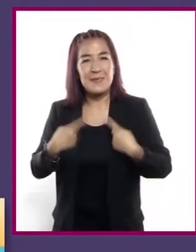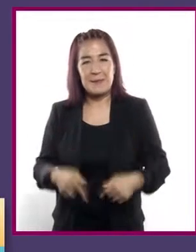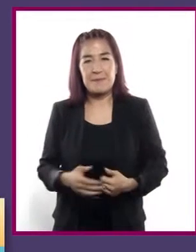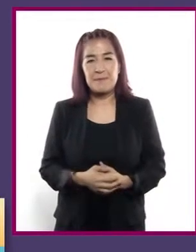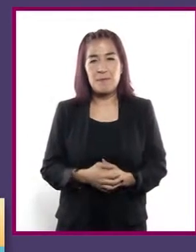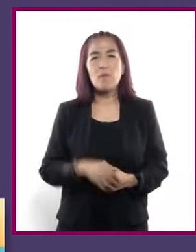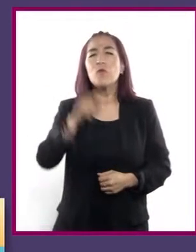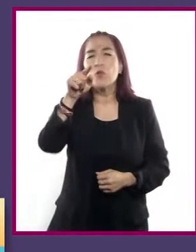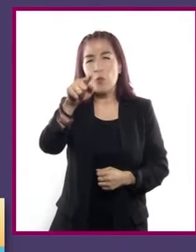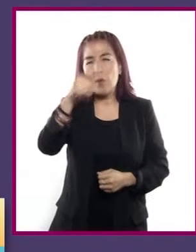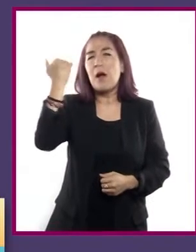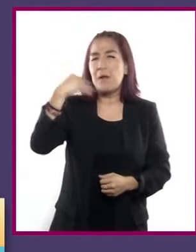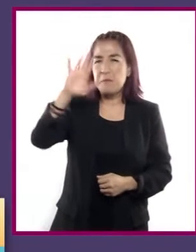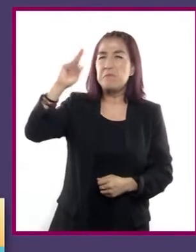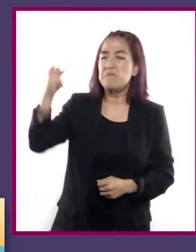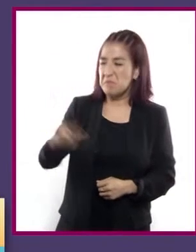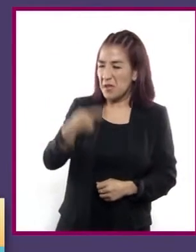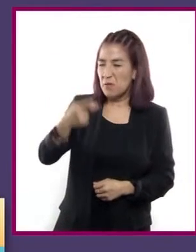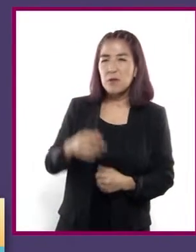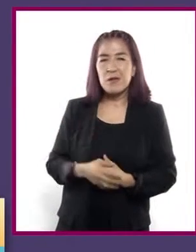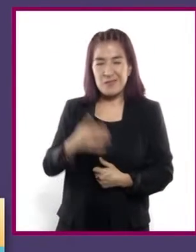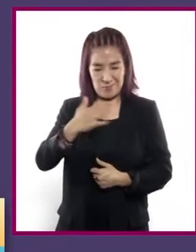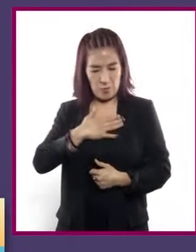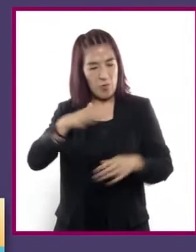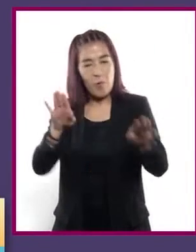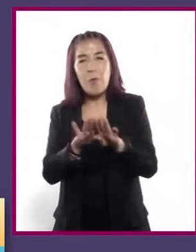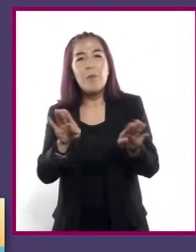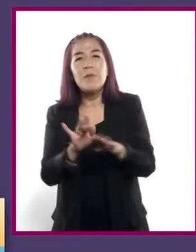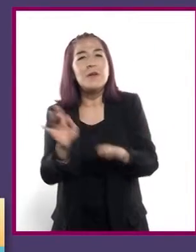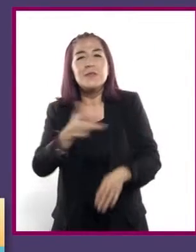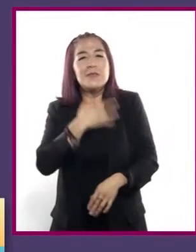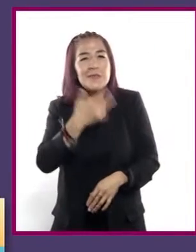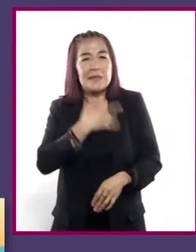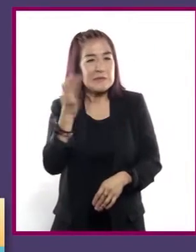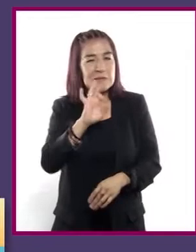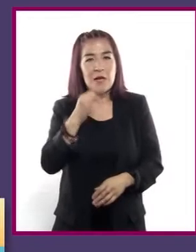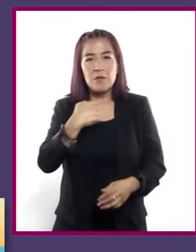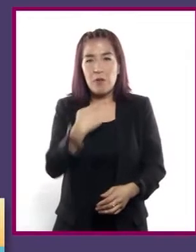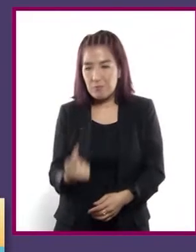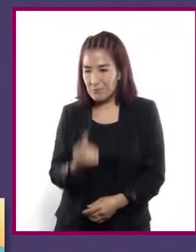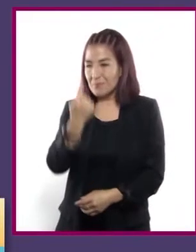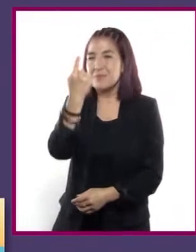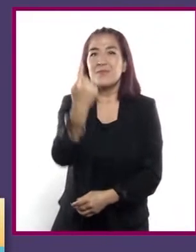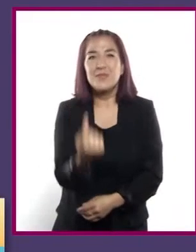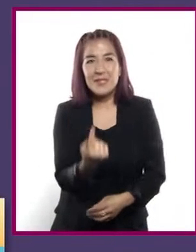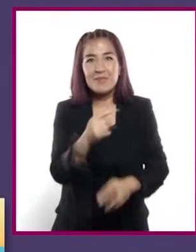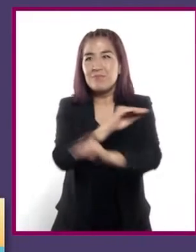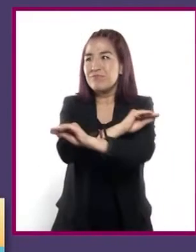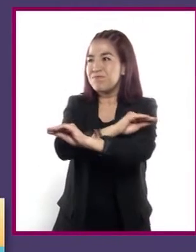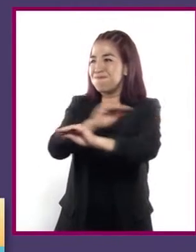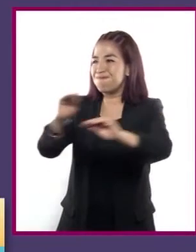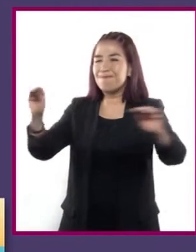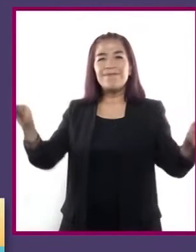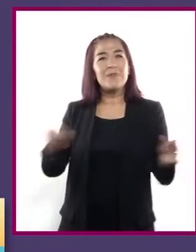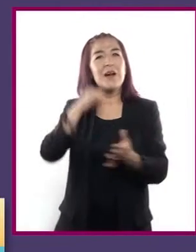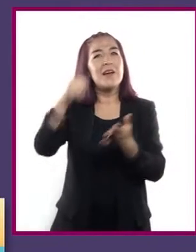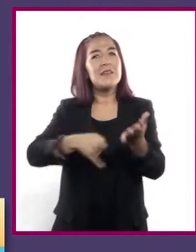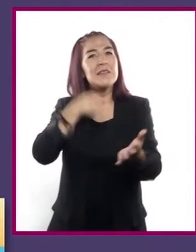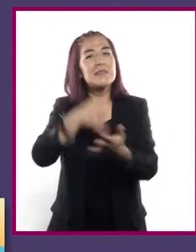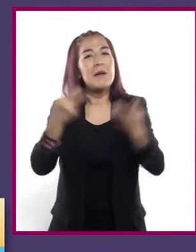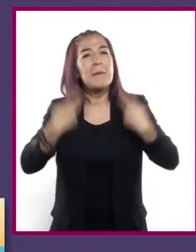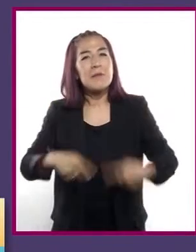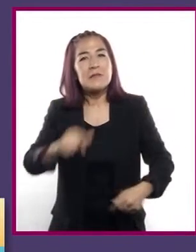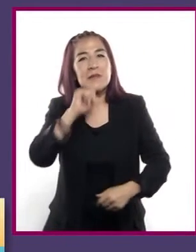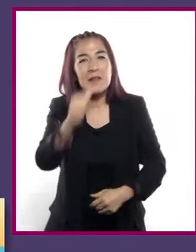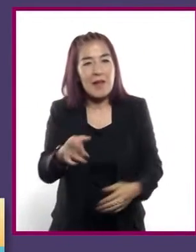¿Se han preguntado cómo se sentirían si se encontraran solos en una isla sin poder compartir con